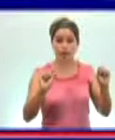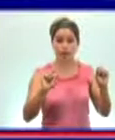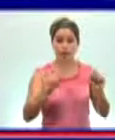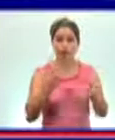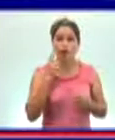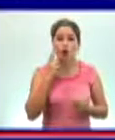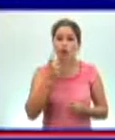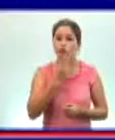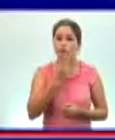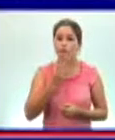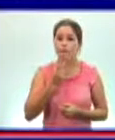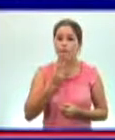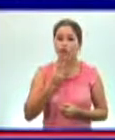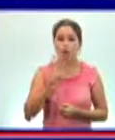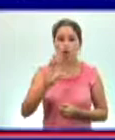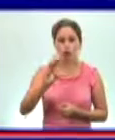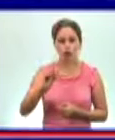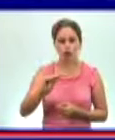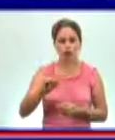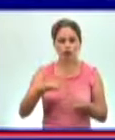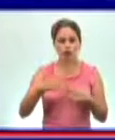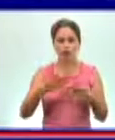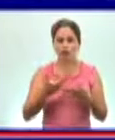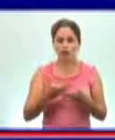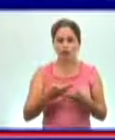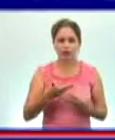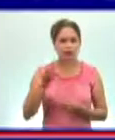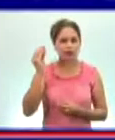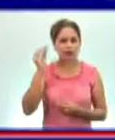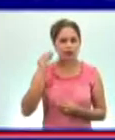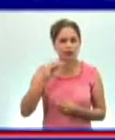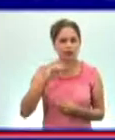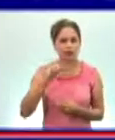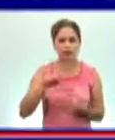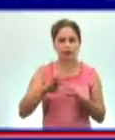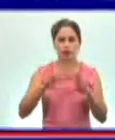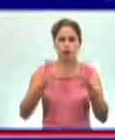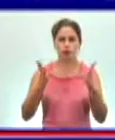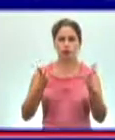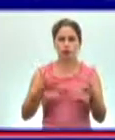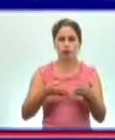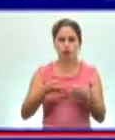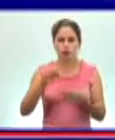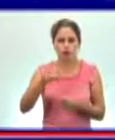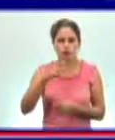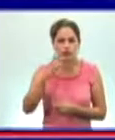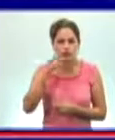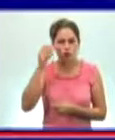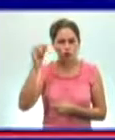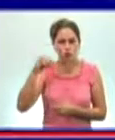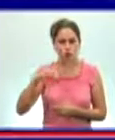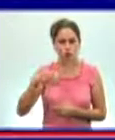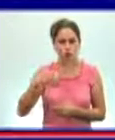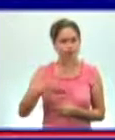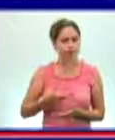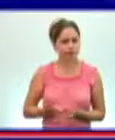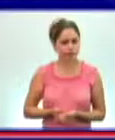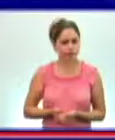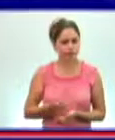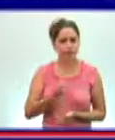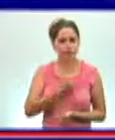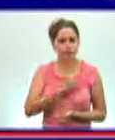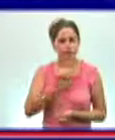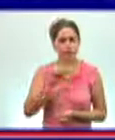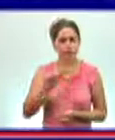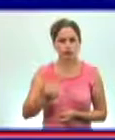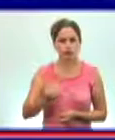qué sirve tener a Darwin sobre la mesa si tenemos todavía al mayoral en nuestras costumbres? ¿Qué quiere decir eso?